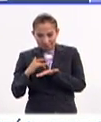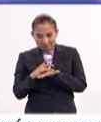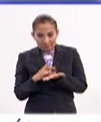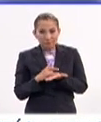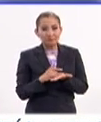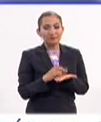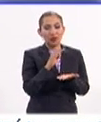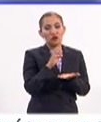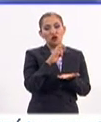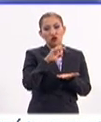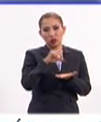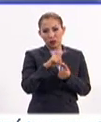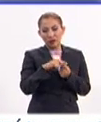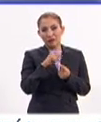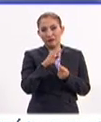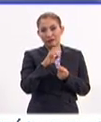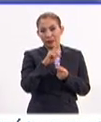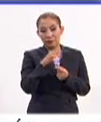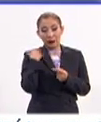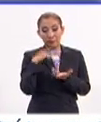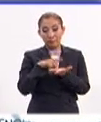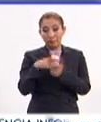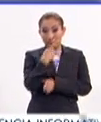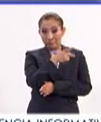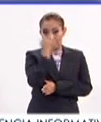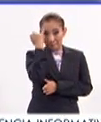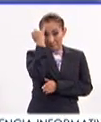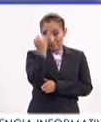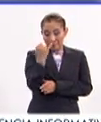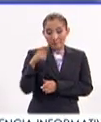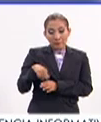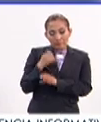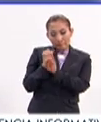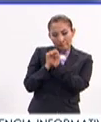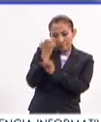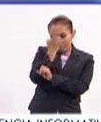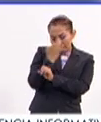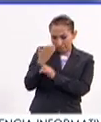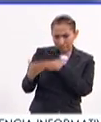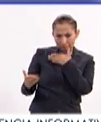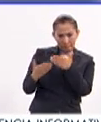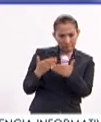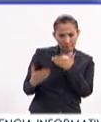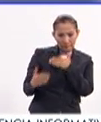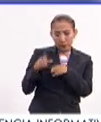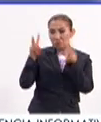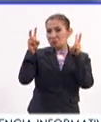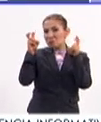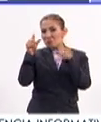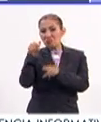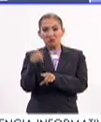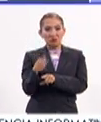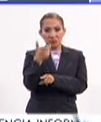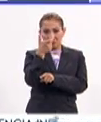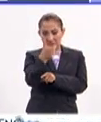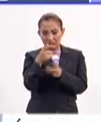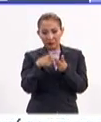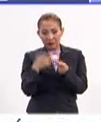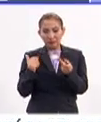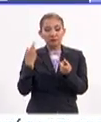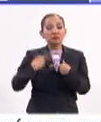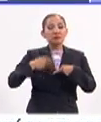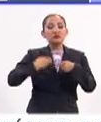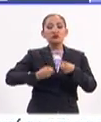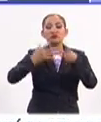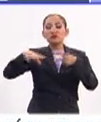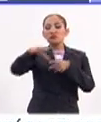y de la Ford, para lanzar el proyecto que él tenía de estudios de vanguardia en cuestiones de economía,